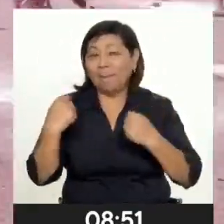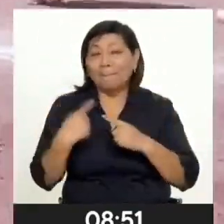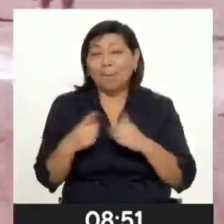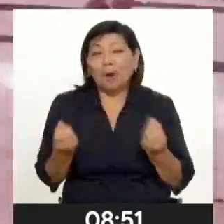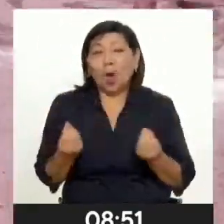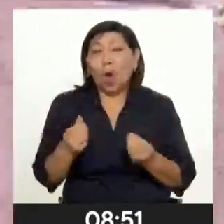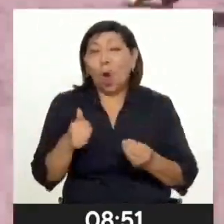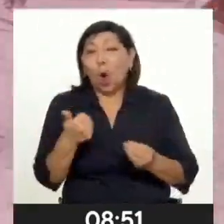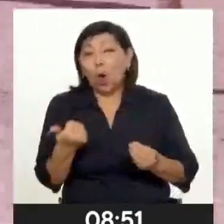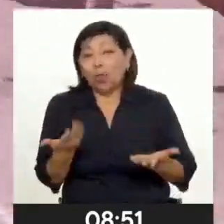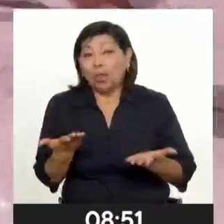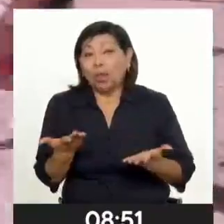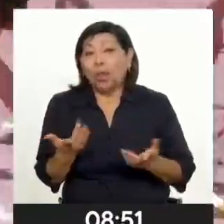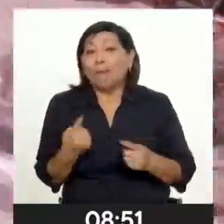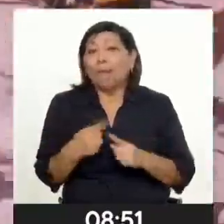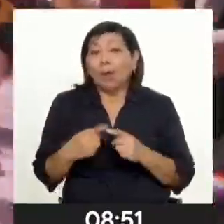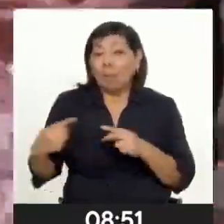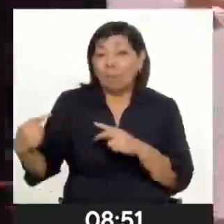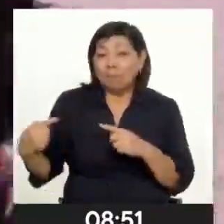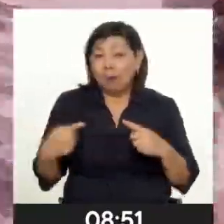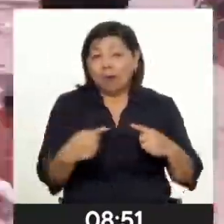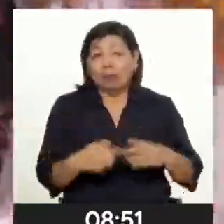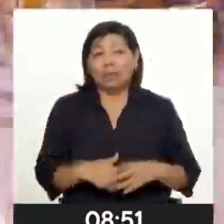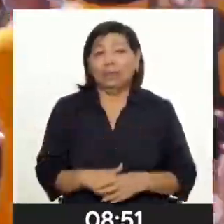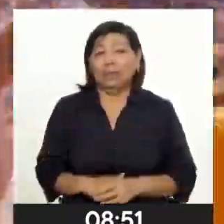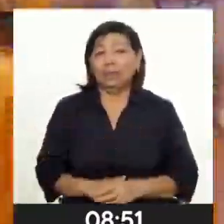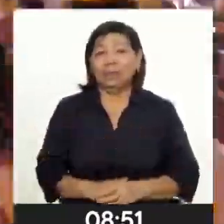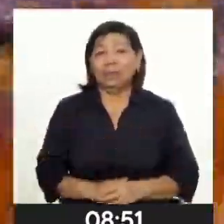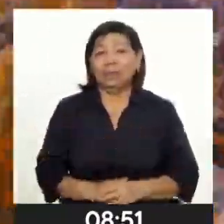como otras acciones bélicas.